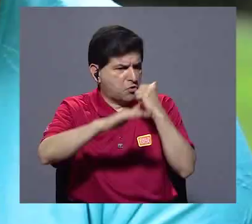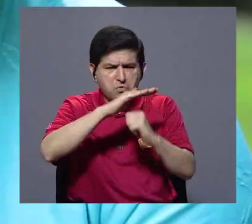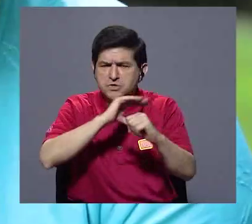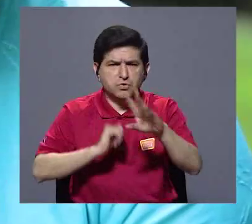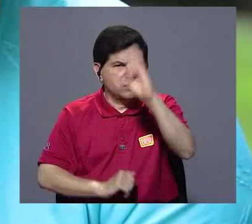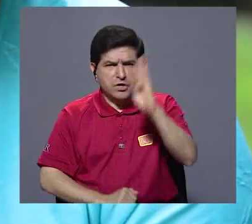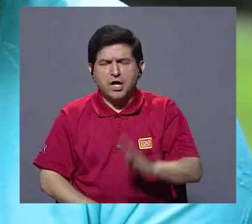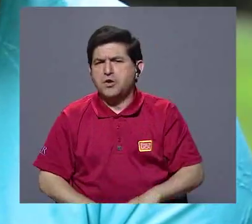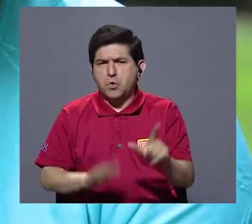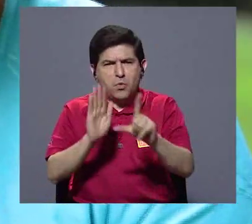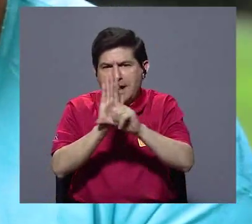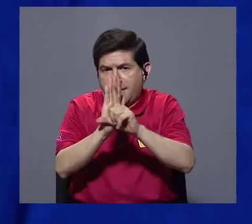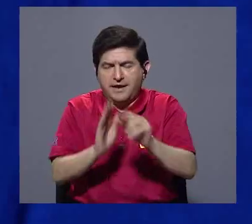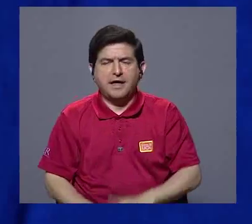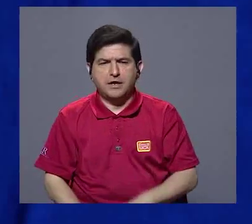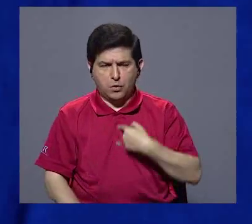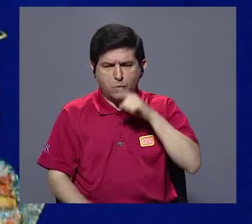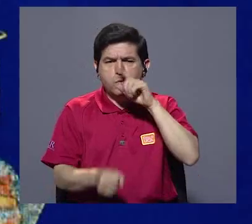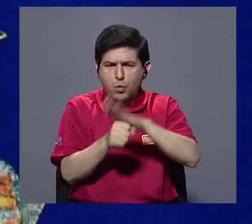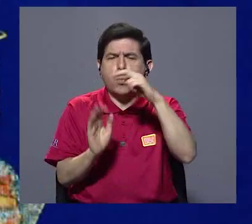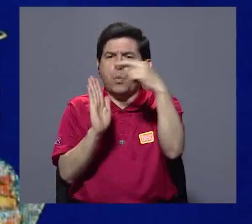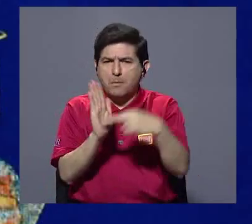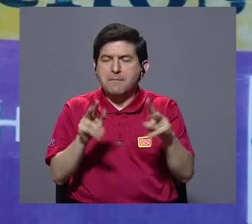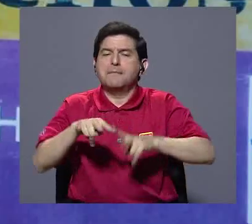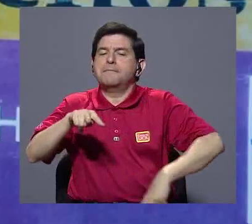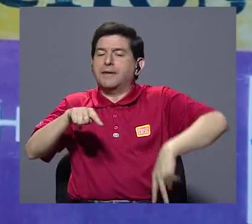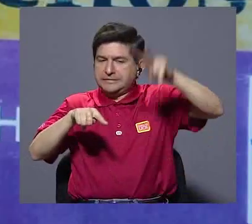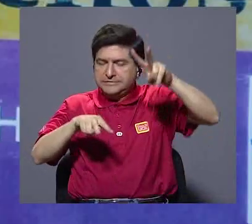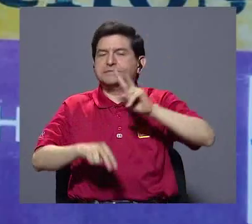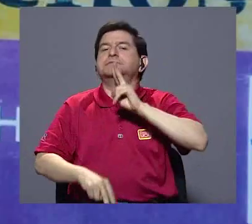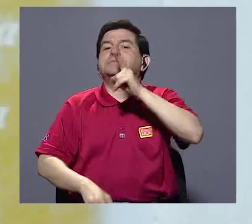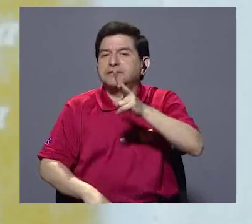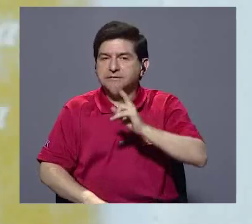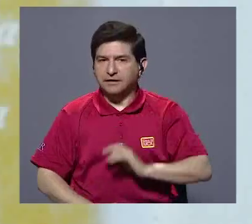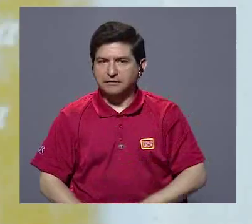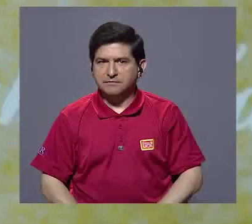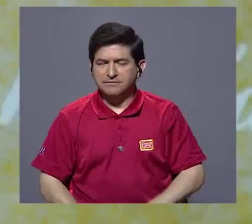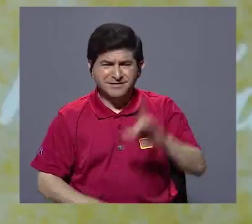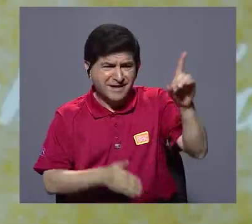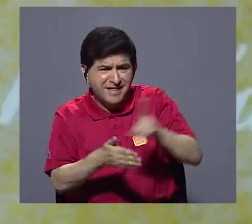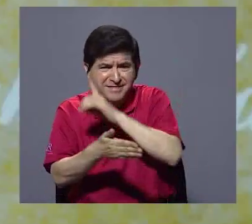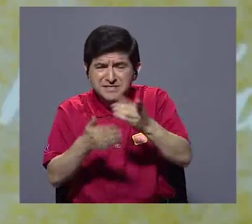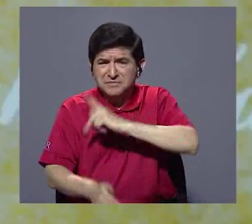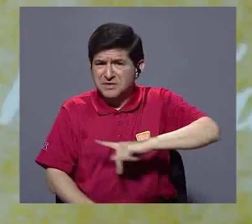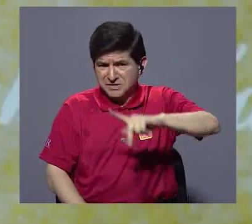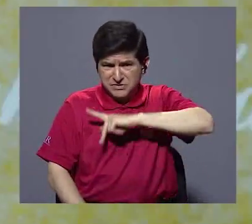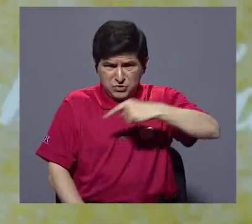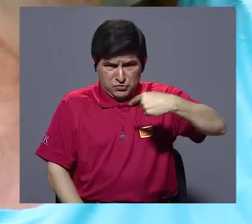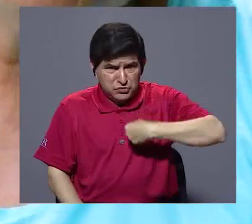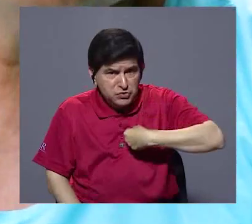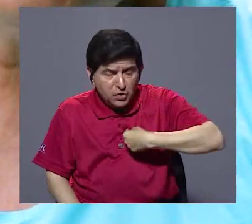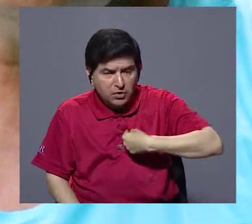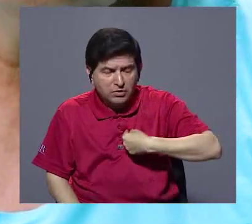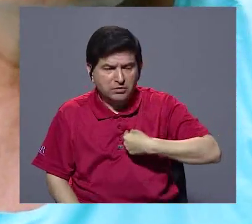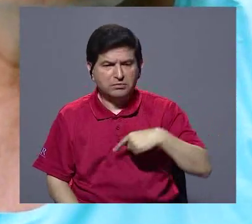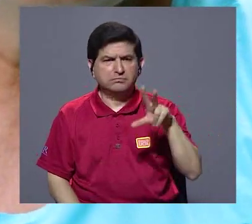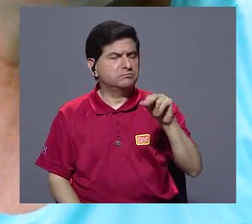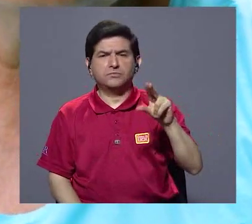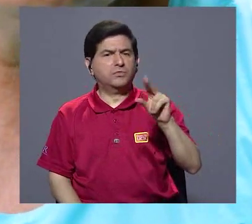Yo nunca anduve escondida de la ley. Ponerse en regla es una ventaja, ¿verdad? Discriminación en lo